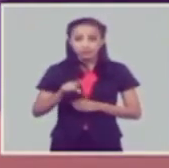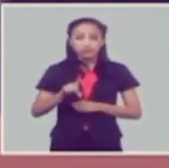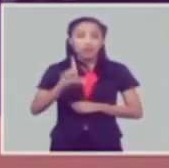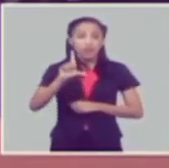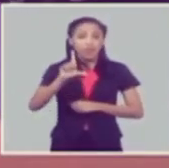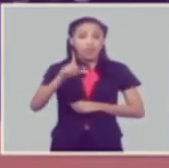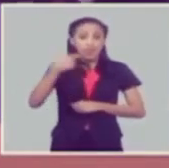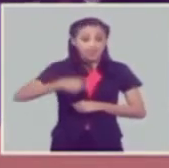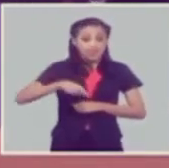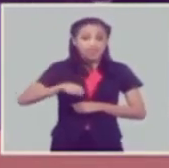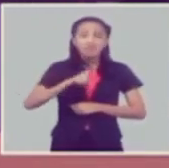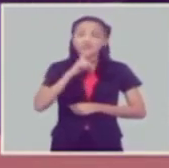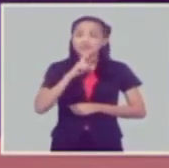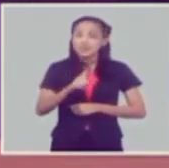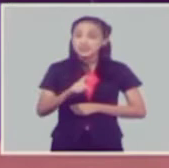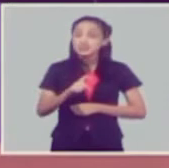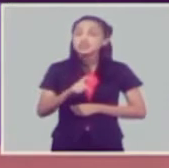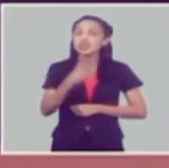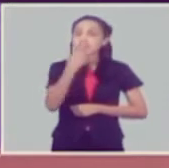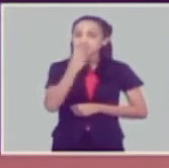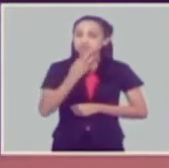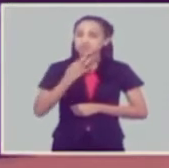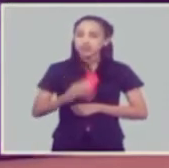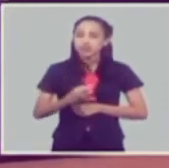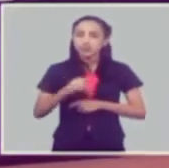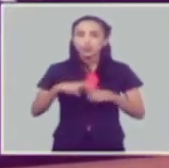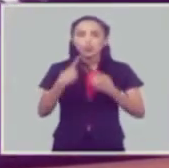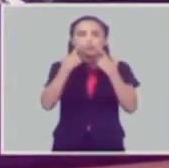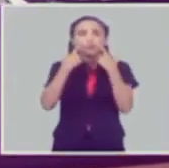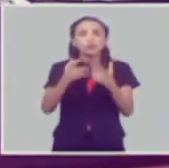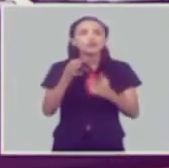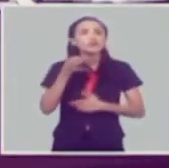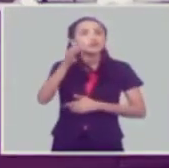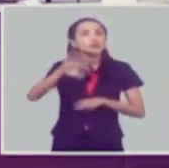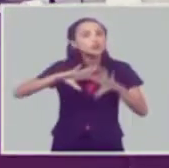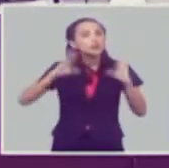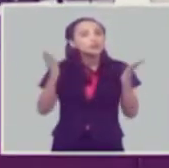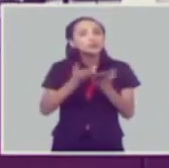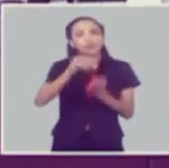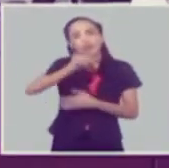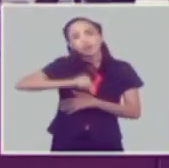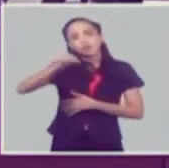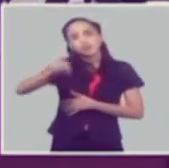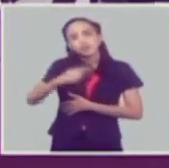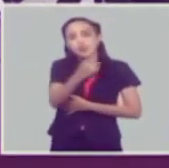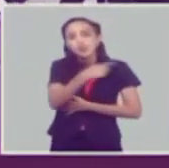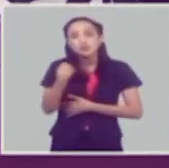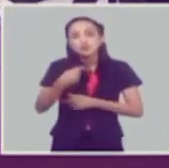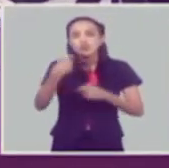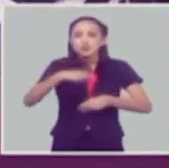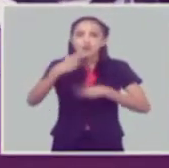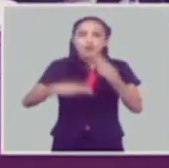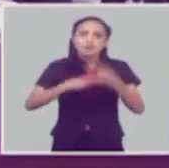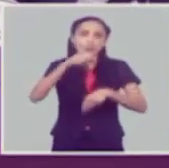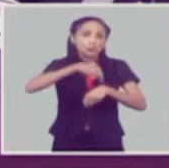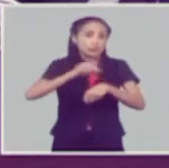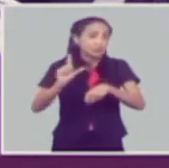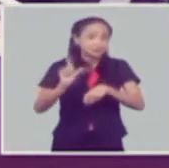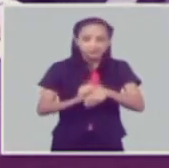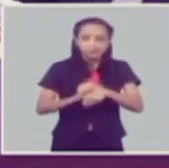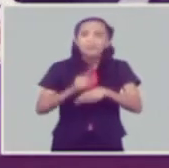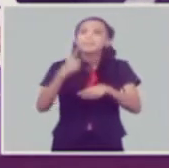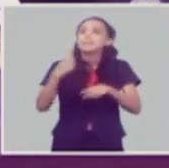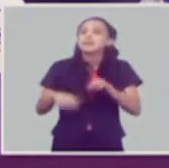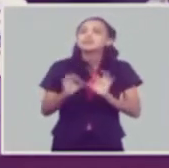serio, determinante en el destino de todos los ciudadanos. A nosotros corresponde hacerlo en el menor tiempo posible,